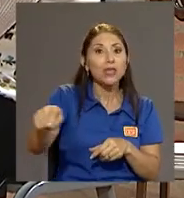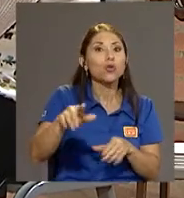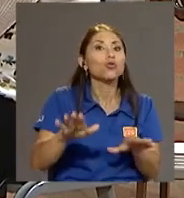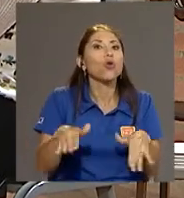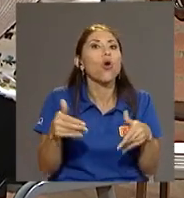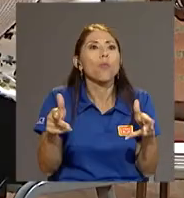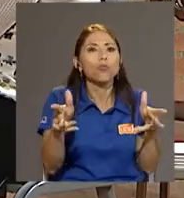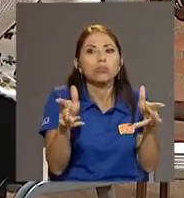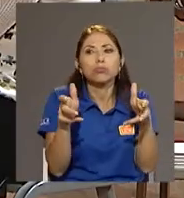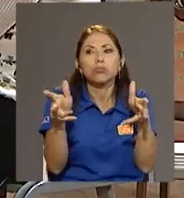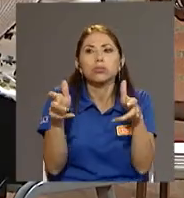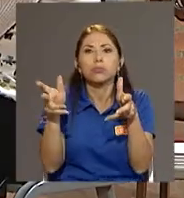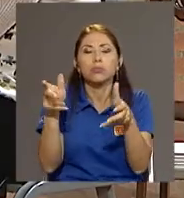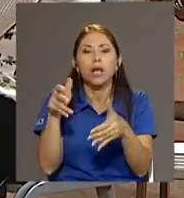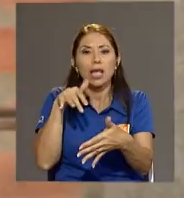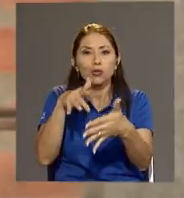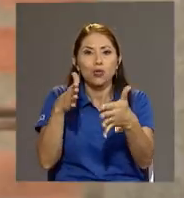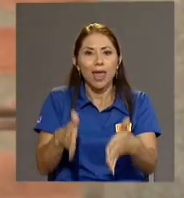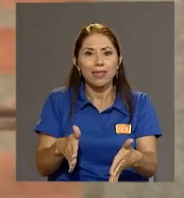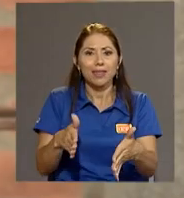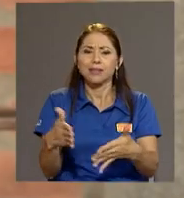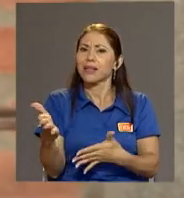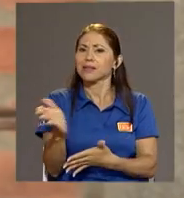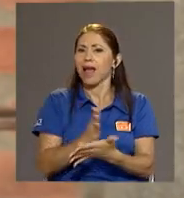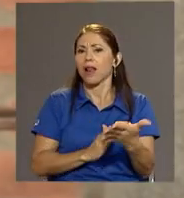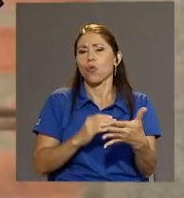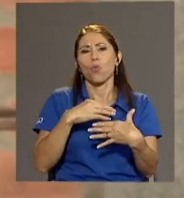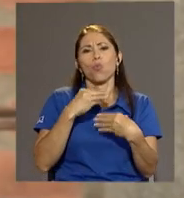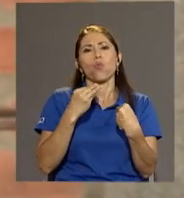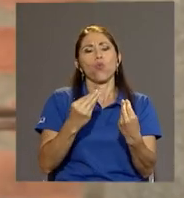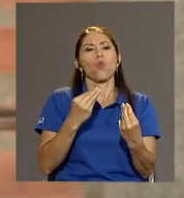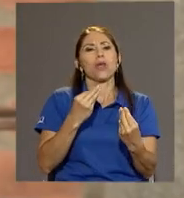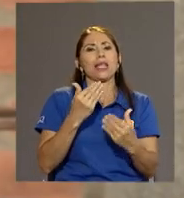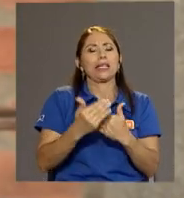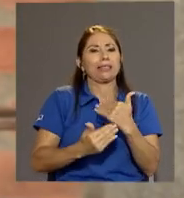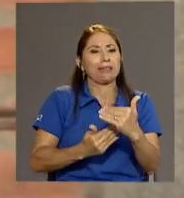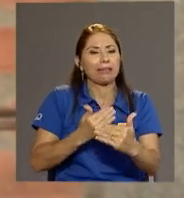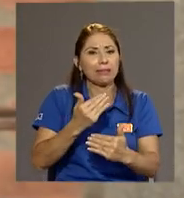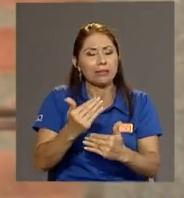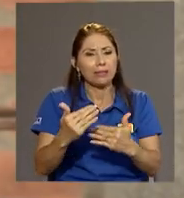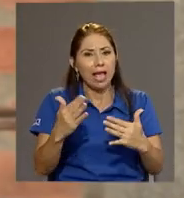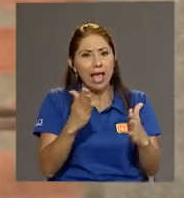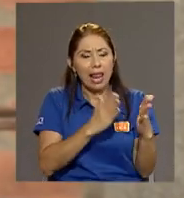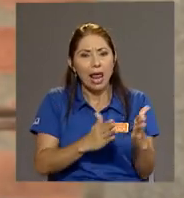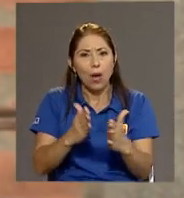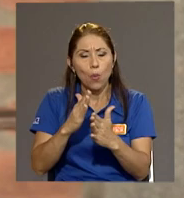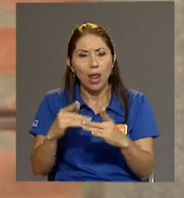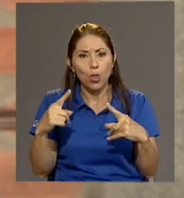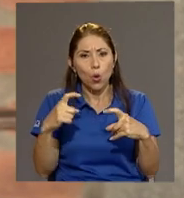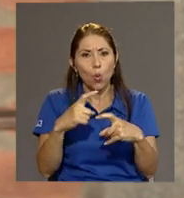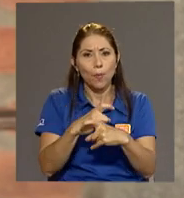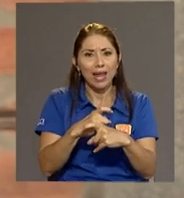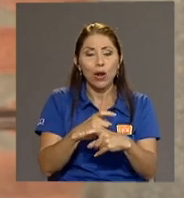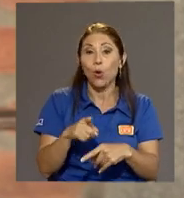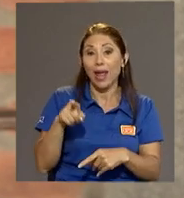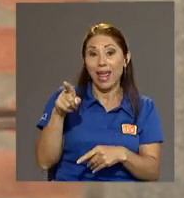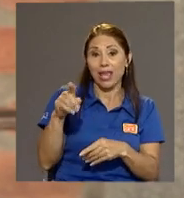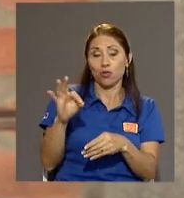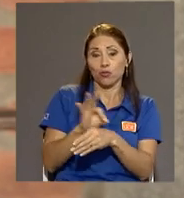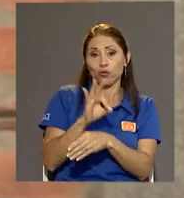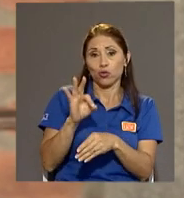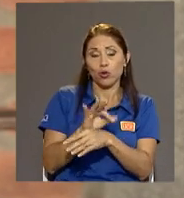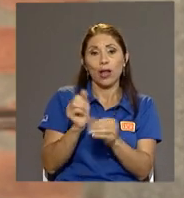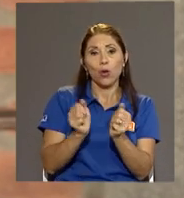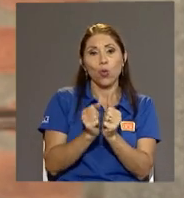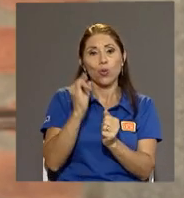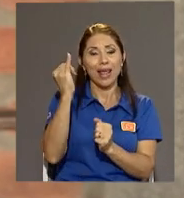estudiantes es muy elaborado y complejo. Ellos además funcionan básicamente sobre la idea de tener estudiantes